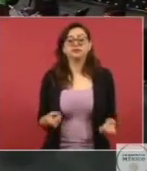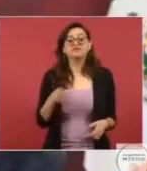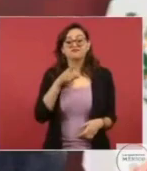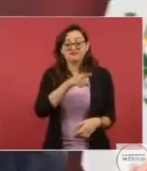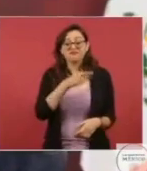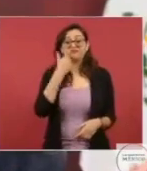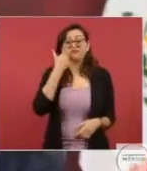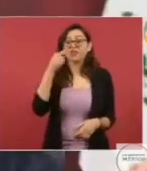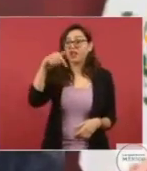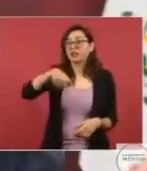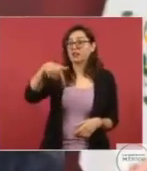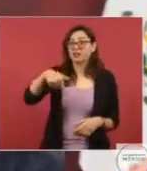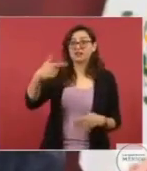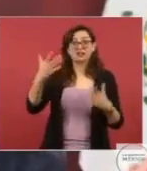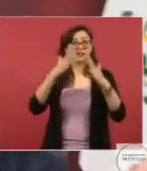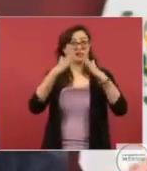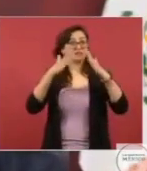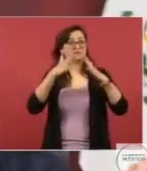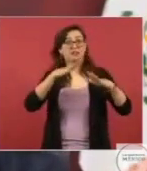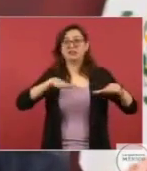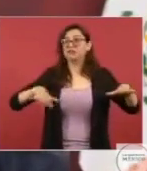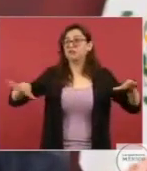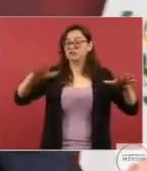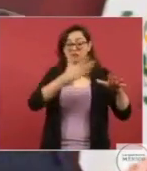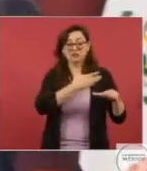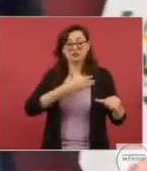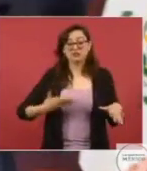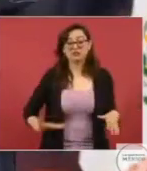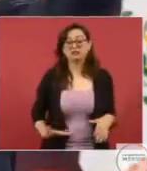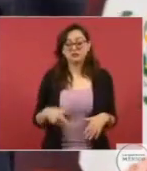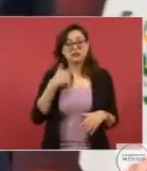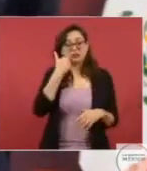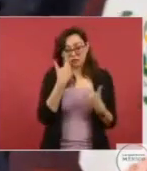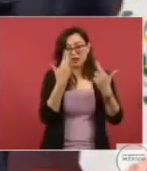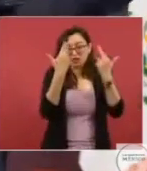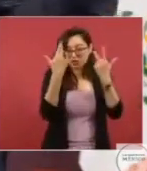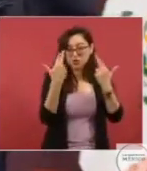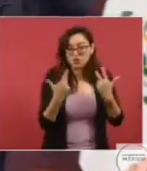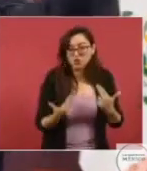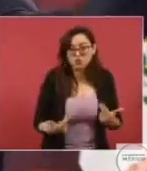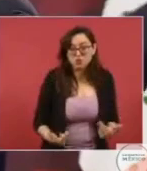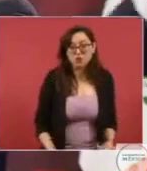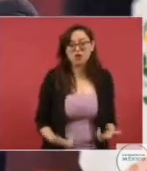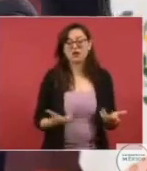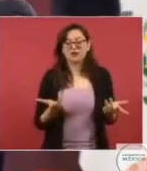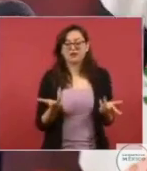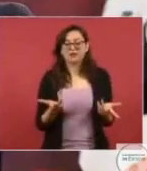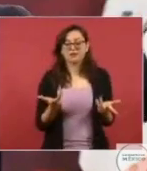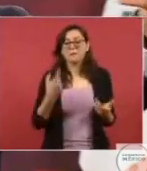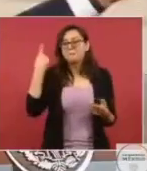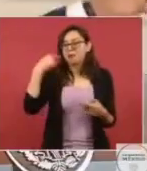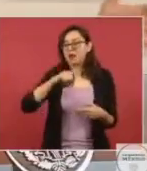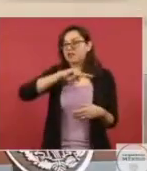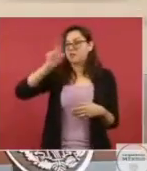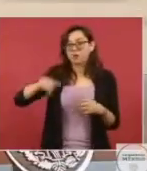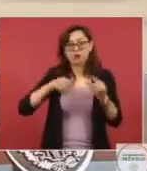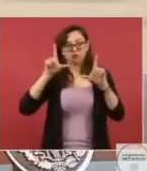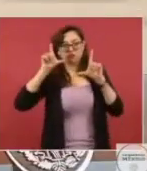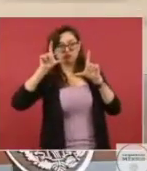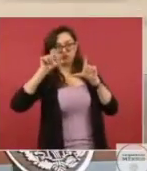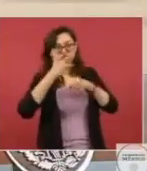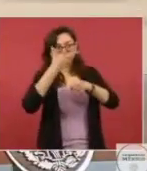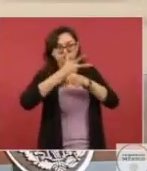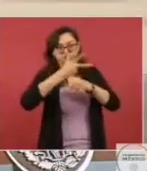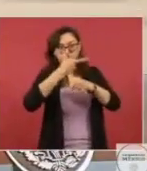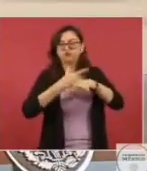Noti Vega. No olviden darle me gusta a mi video. No olviden seguirme en mis preciosas redes sociales, déjenme en los comentarios qué es lo que opinas al respecto de Norma Piña y qué es